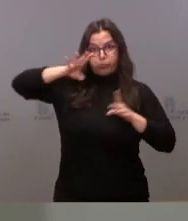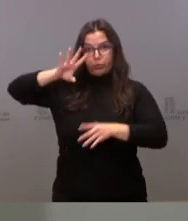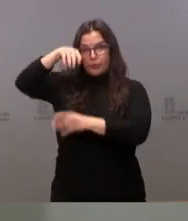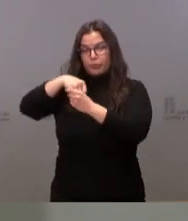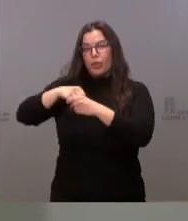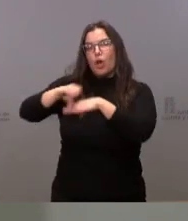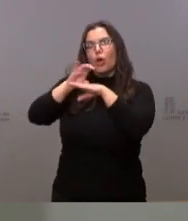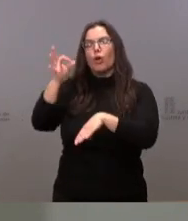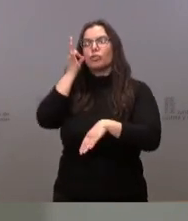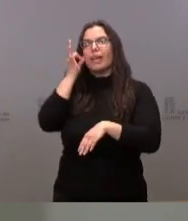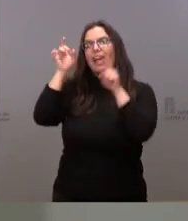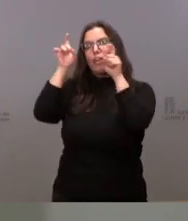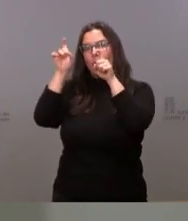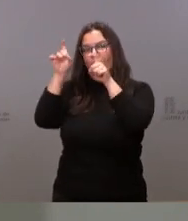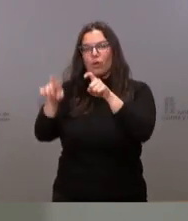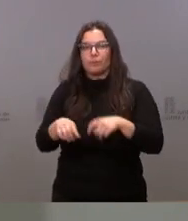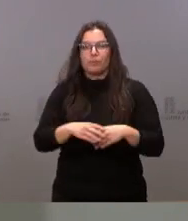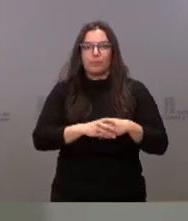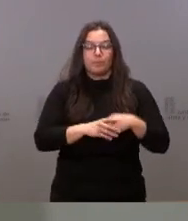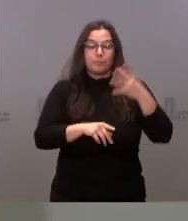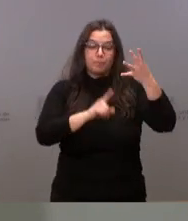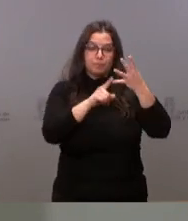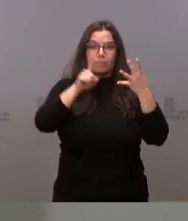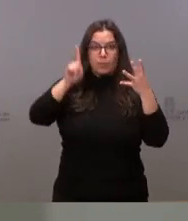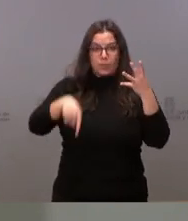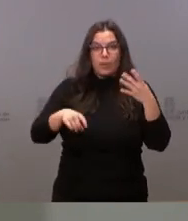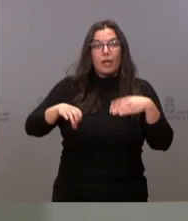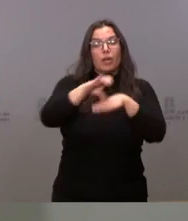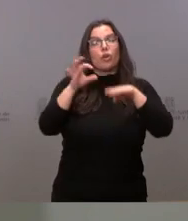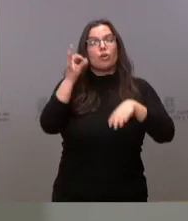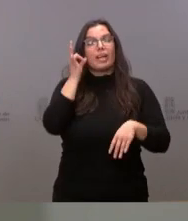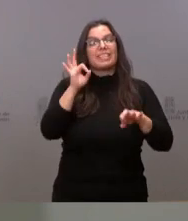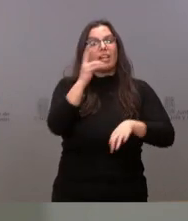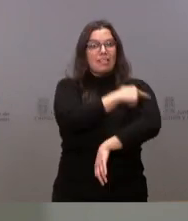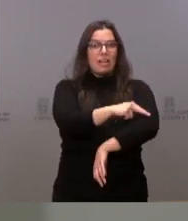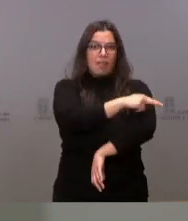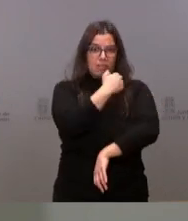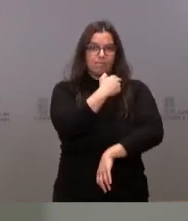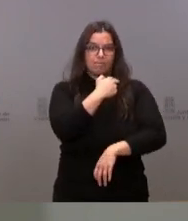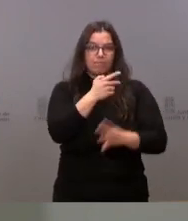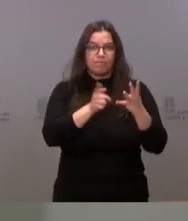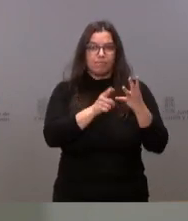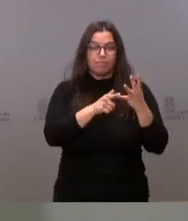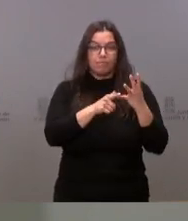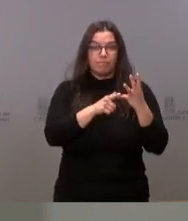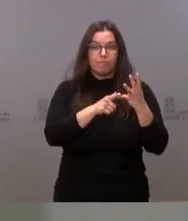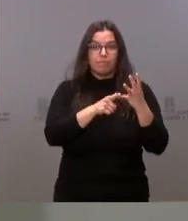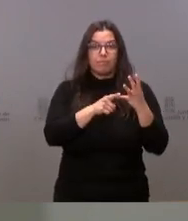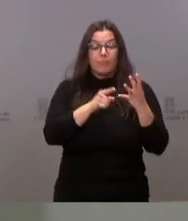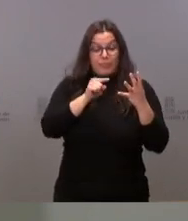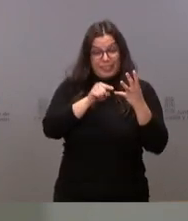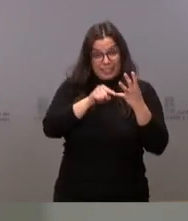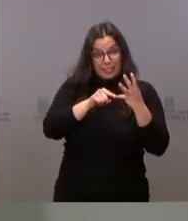la consejera de Educación, y también de la consejera de Sanidad. Para ocupar esta